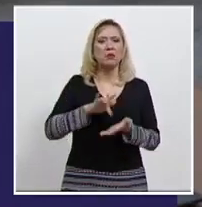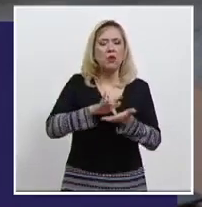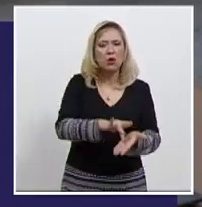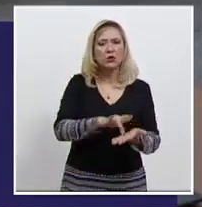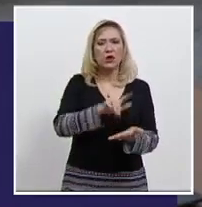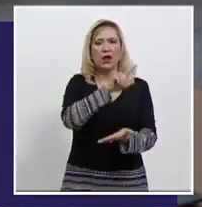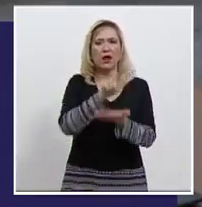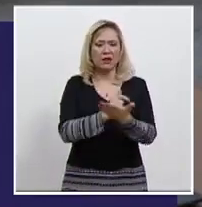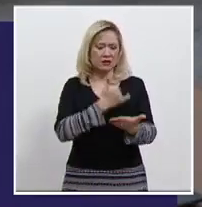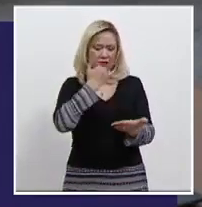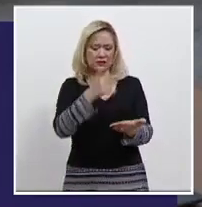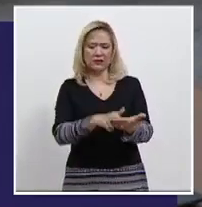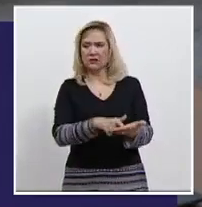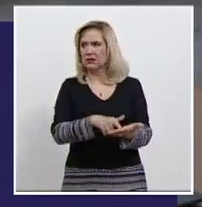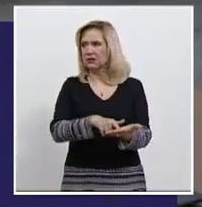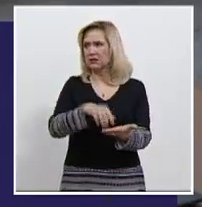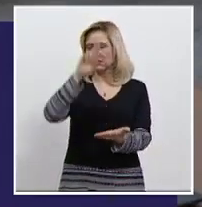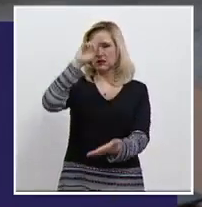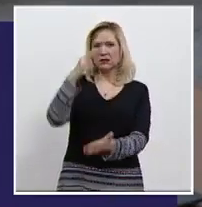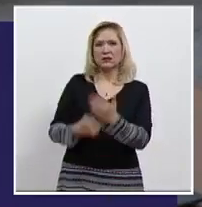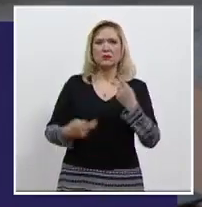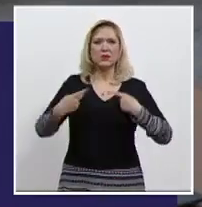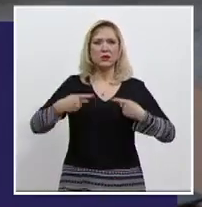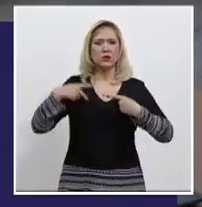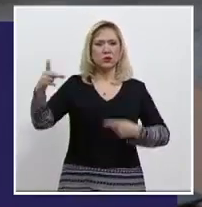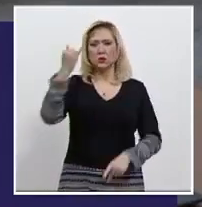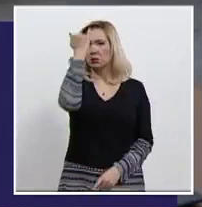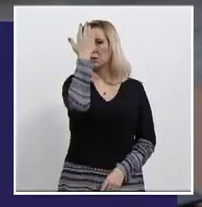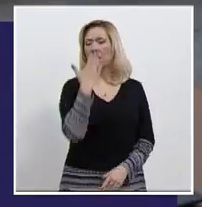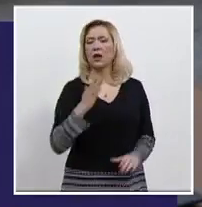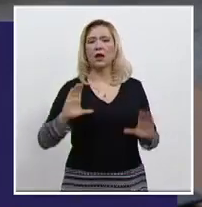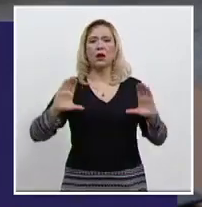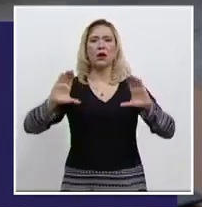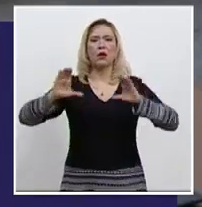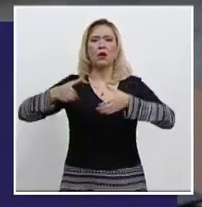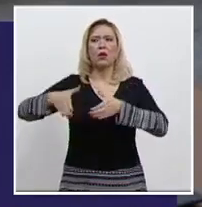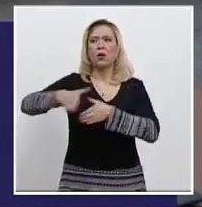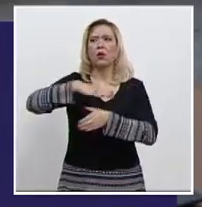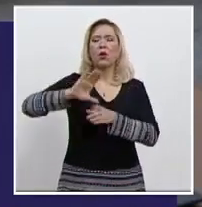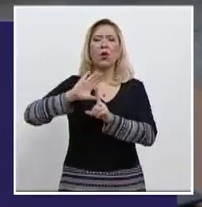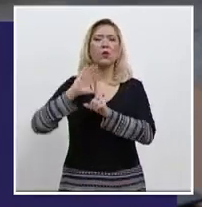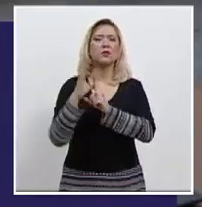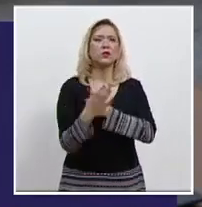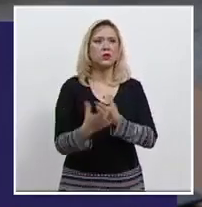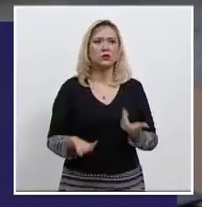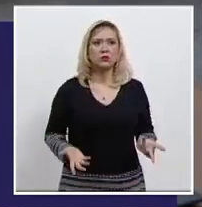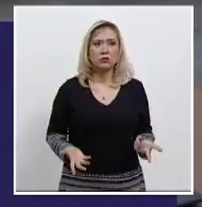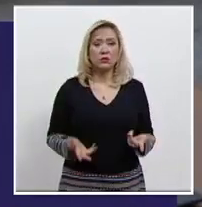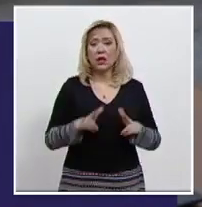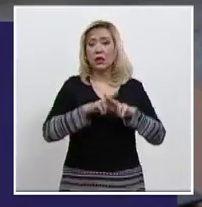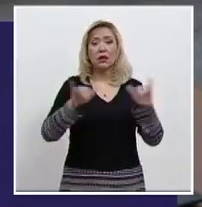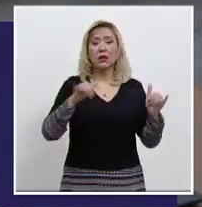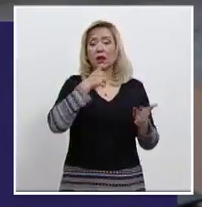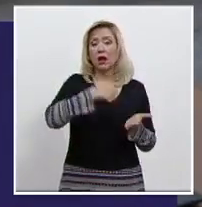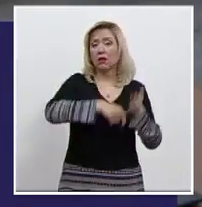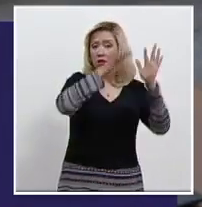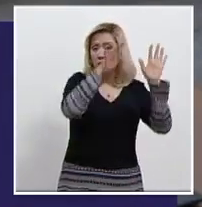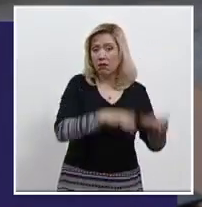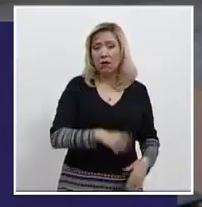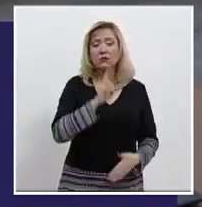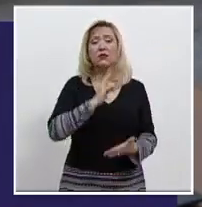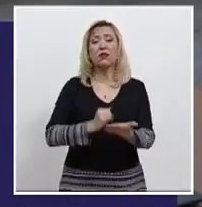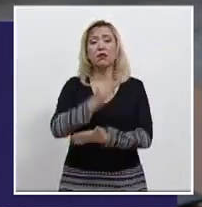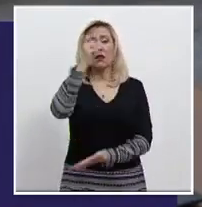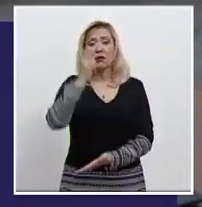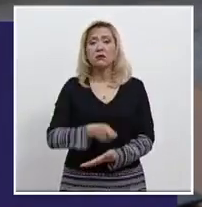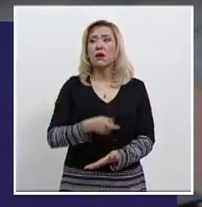que se afecta la dignidad y la honra de las personas que integran el comité. Pues como se mencionó, ni en el acuerdo ni en la sentencia se les imputa